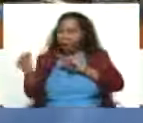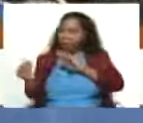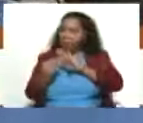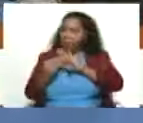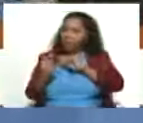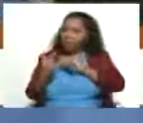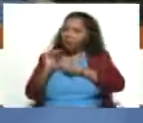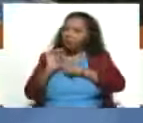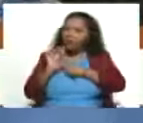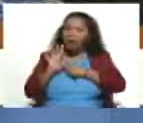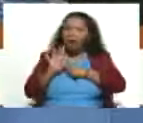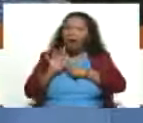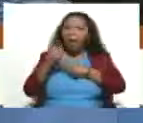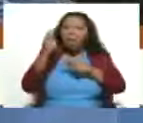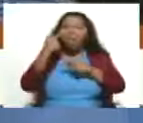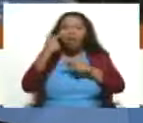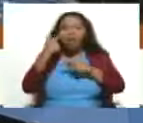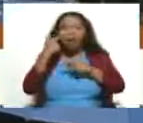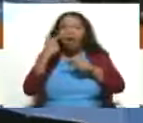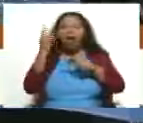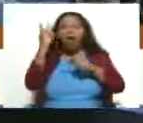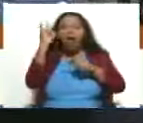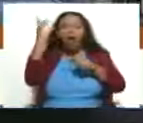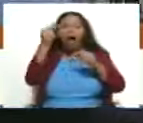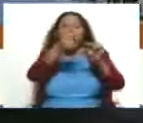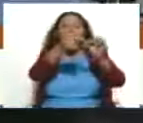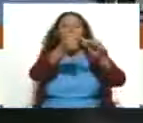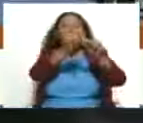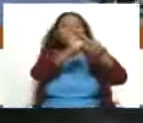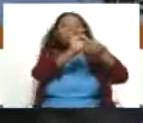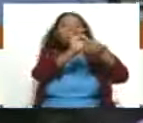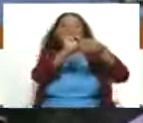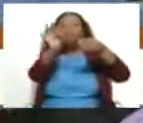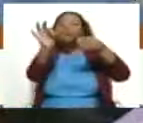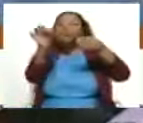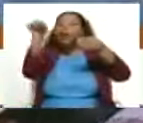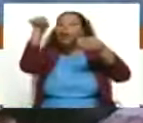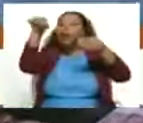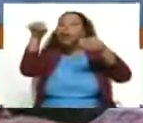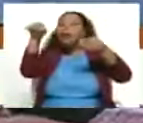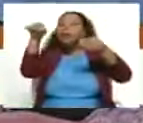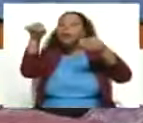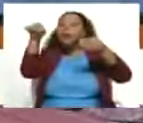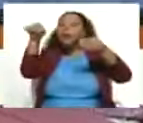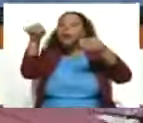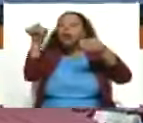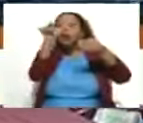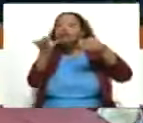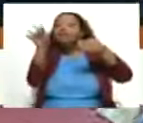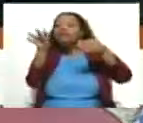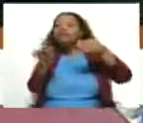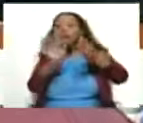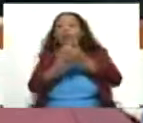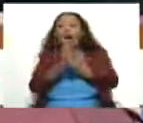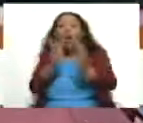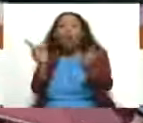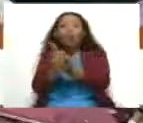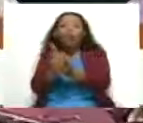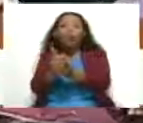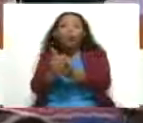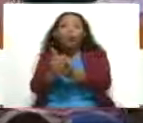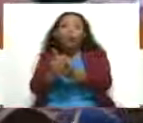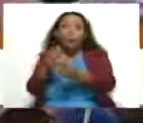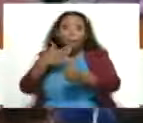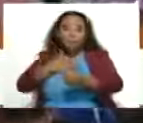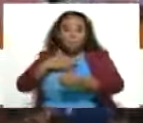con una rayita. Una rayita. Y mis maestros, y mi padre, que